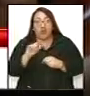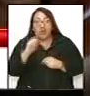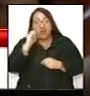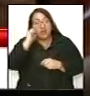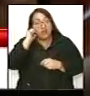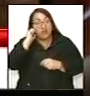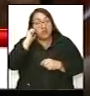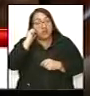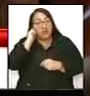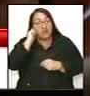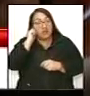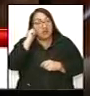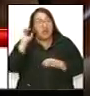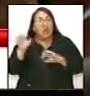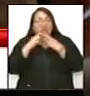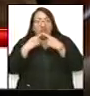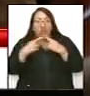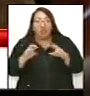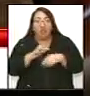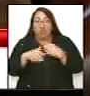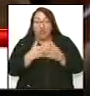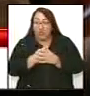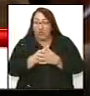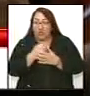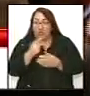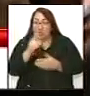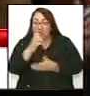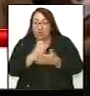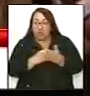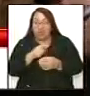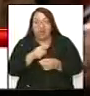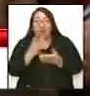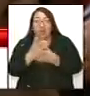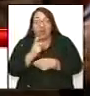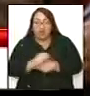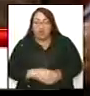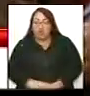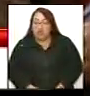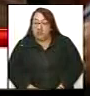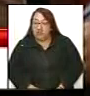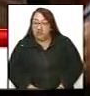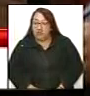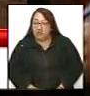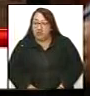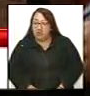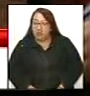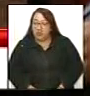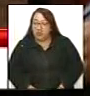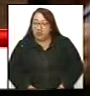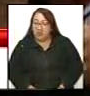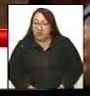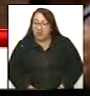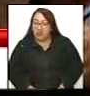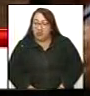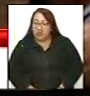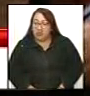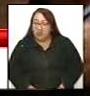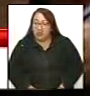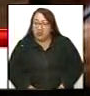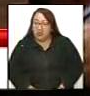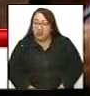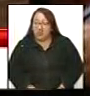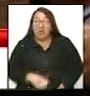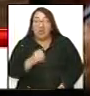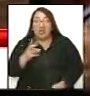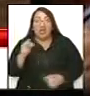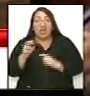hizo público todo la currícula de educación y estos temas de género que afectan al país, ella acaba de sacar, dice,